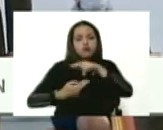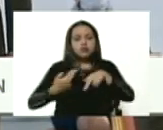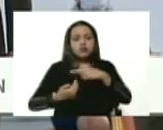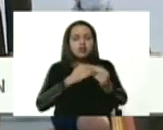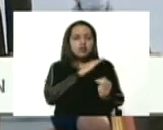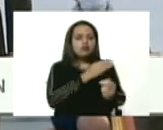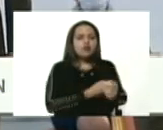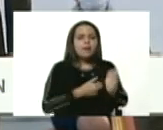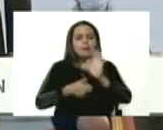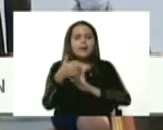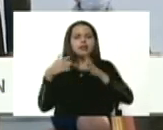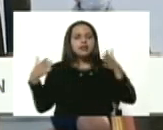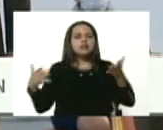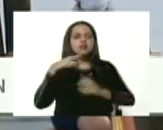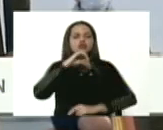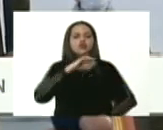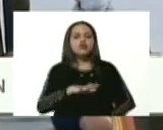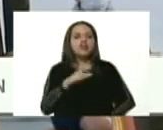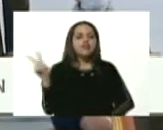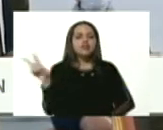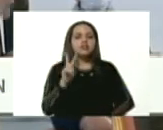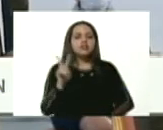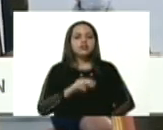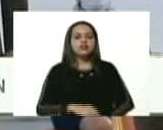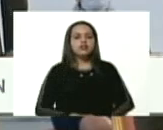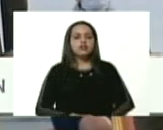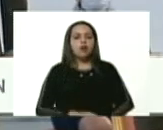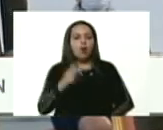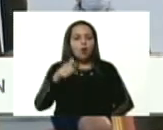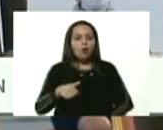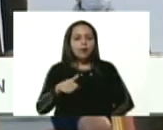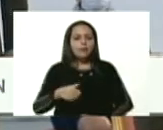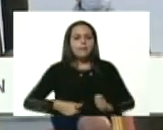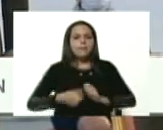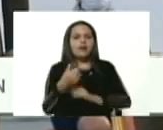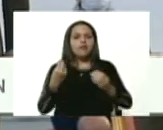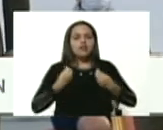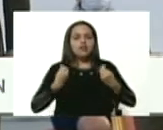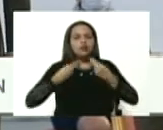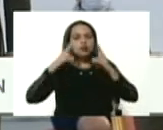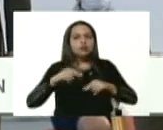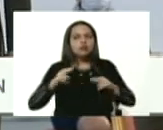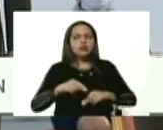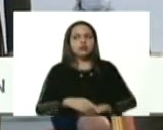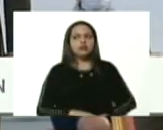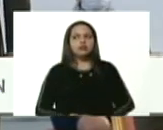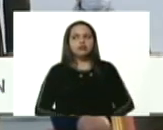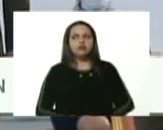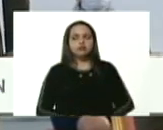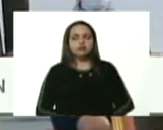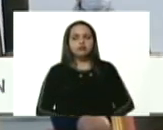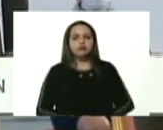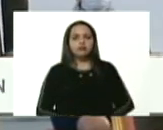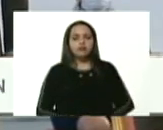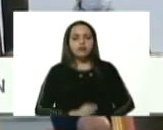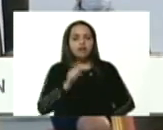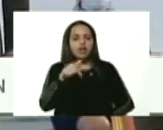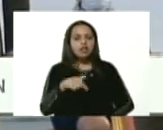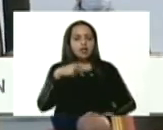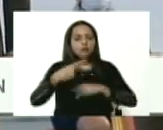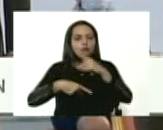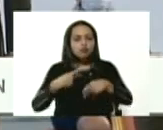más grandes de la historia de Venezuela, hoy está más vivo que nunca. Ese proceso que despertó